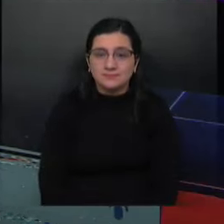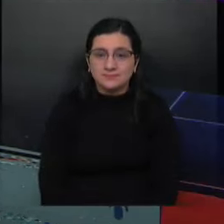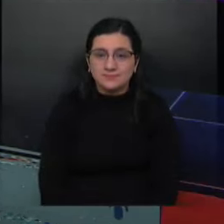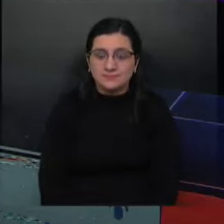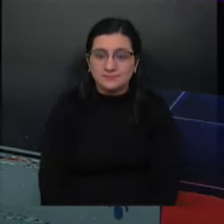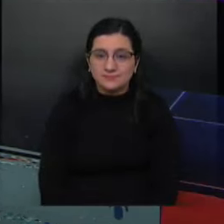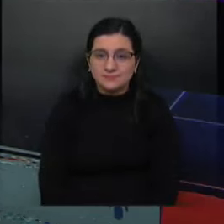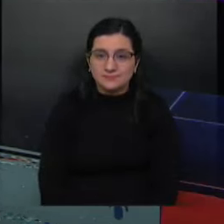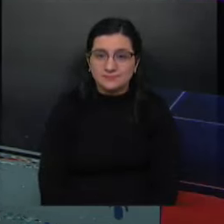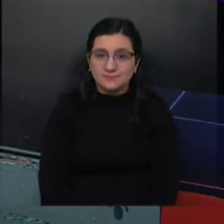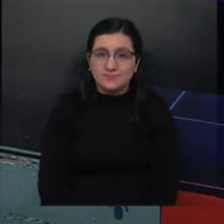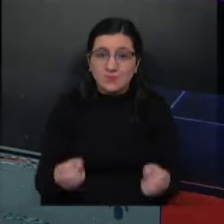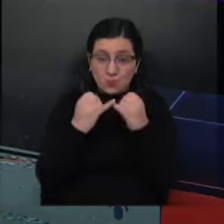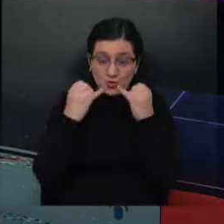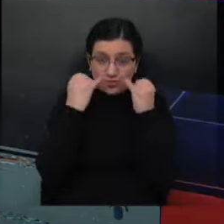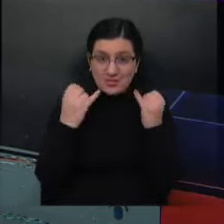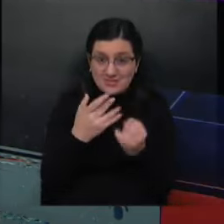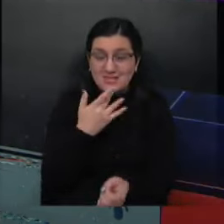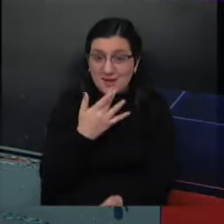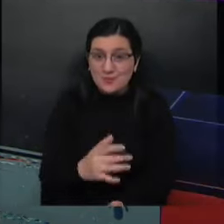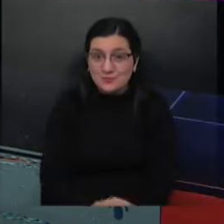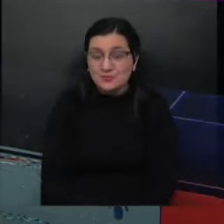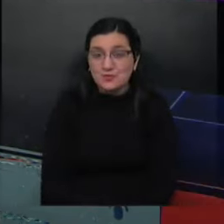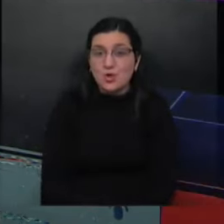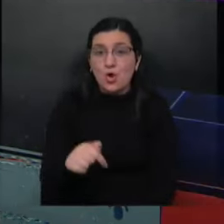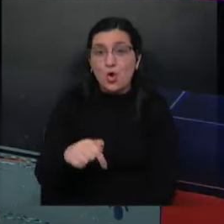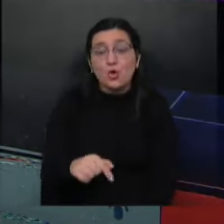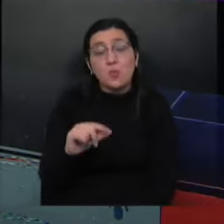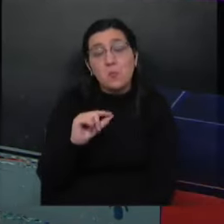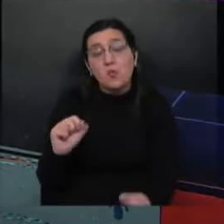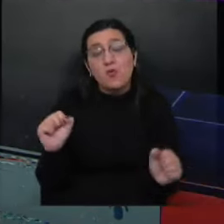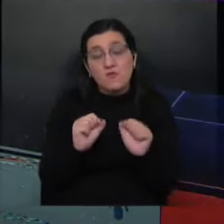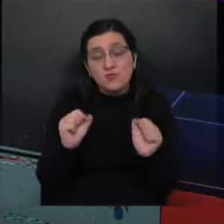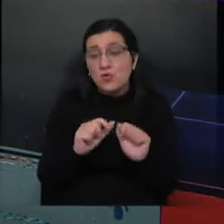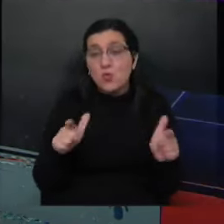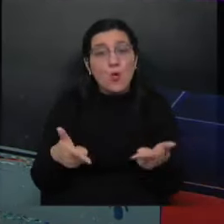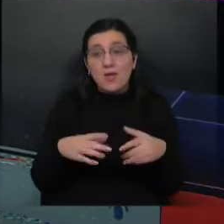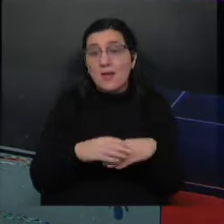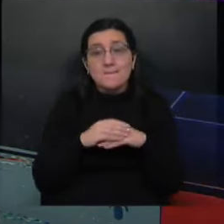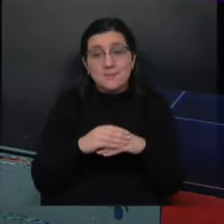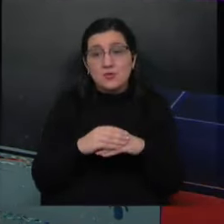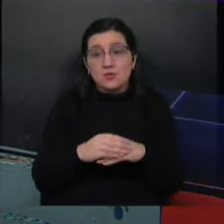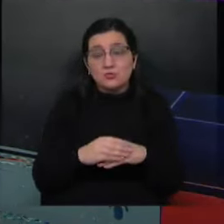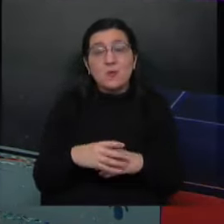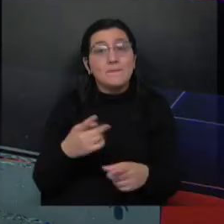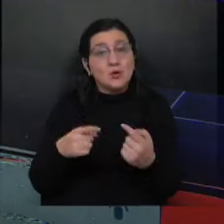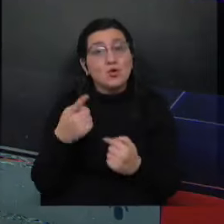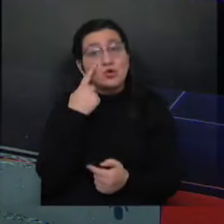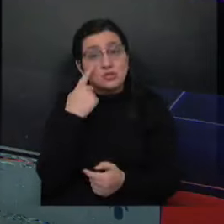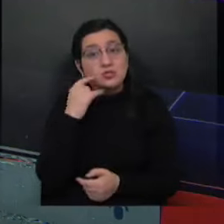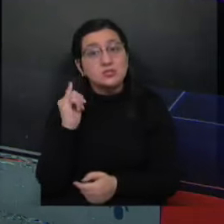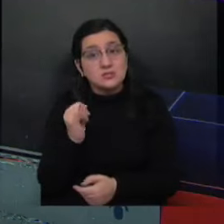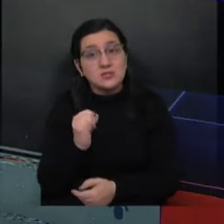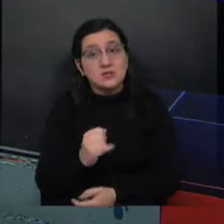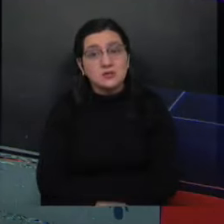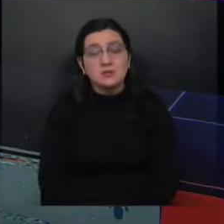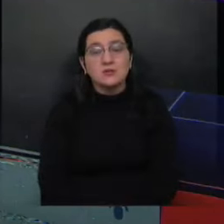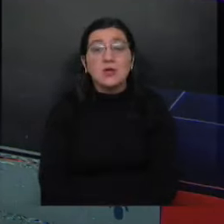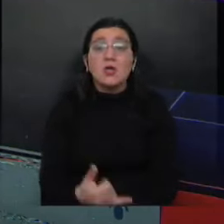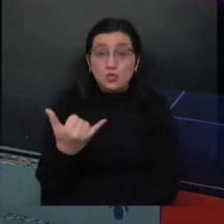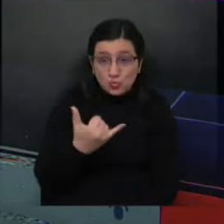motic buenos días hermosos hoy con menos frío no tengo amigos ni amigas conocido sí Y tuve pero me llevé